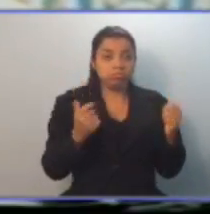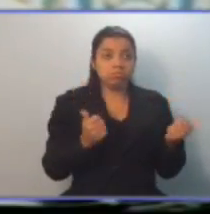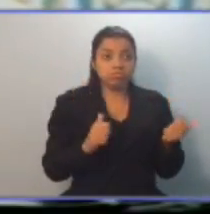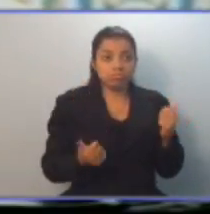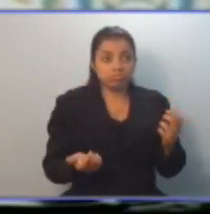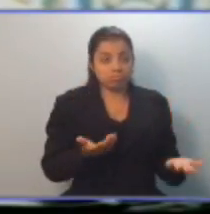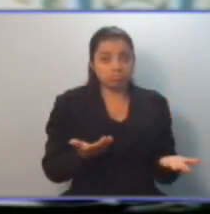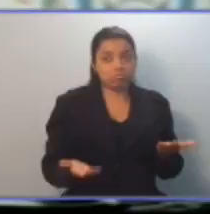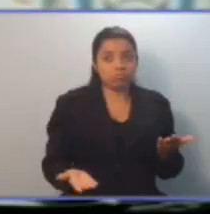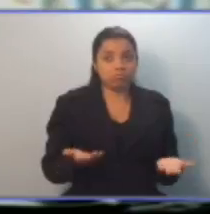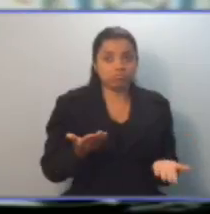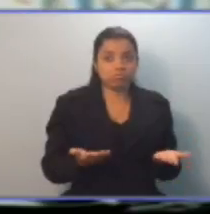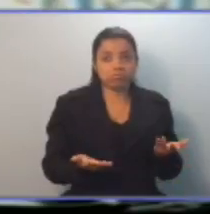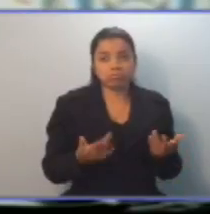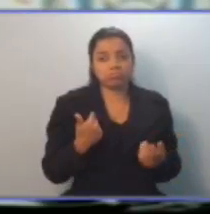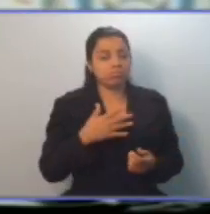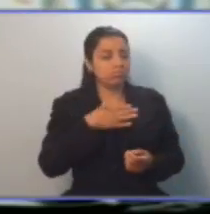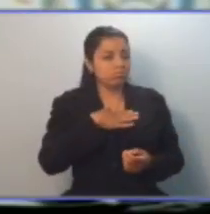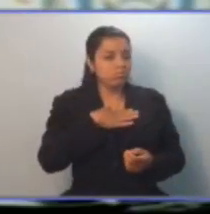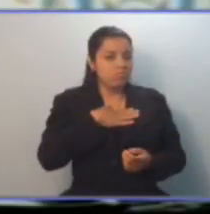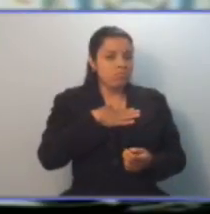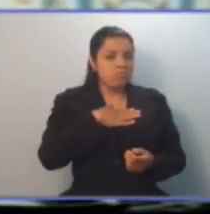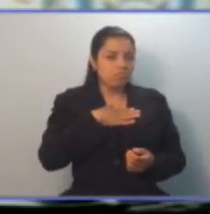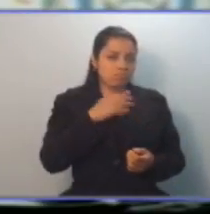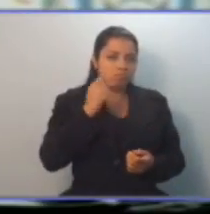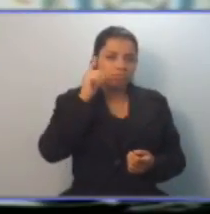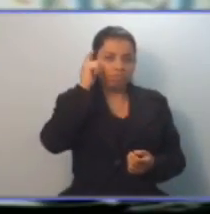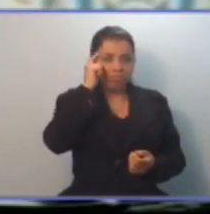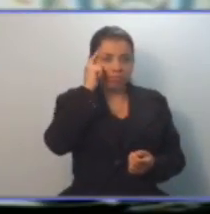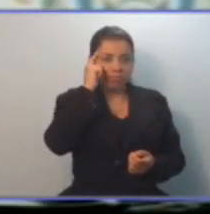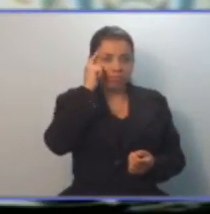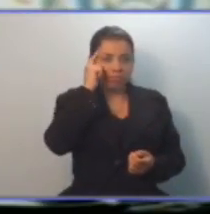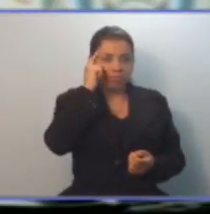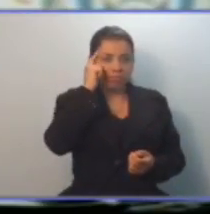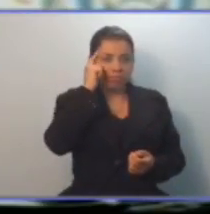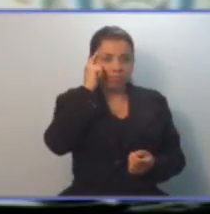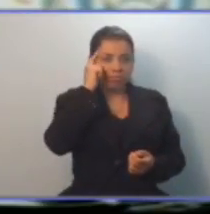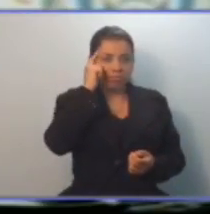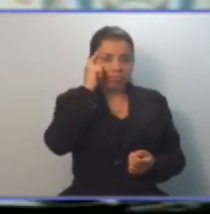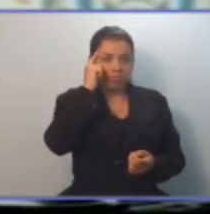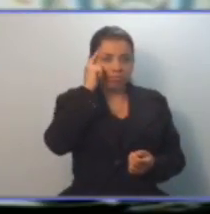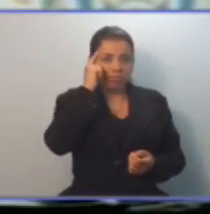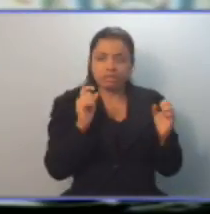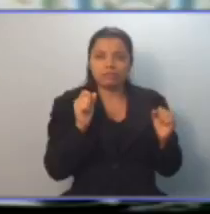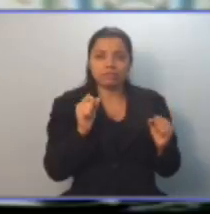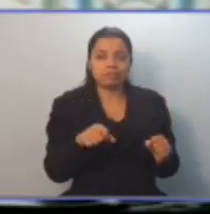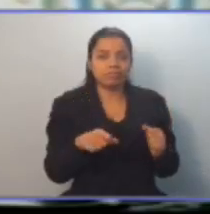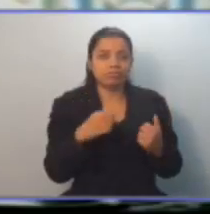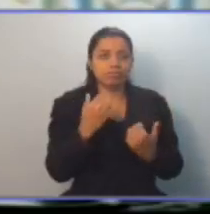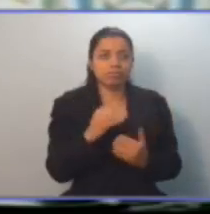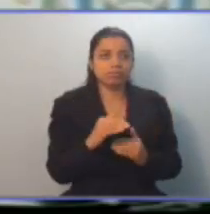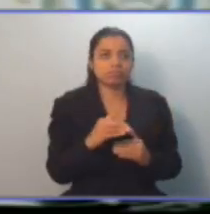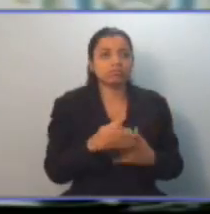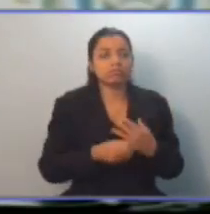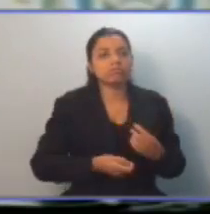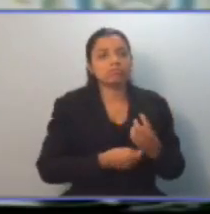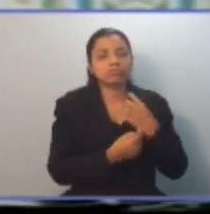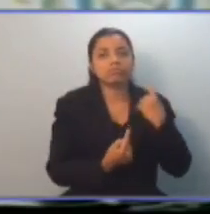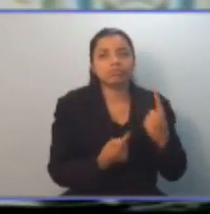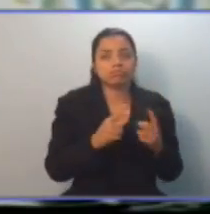no, que me parece a mí que es un tema que puede limitarse y puede establecerse cuál es